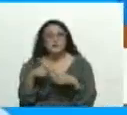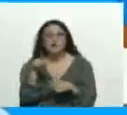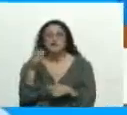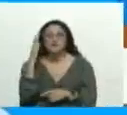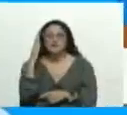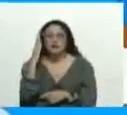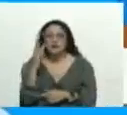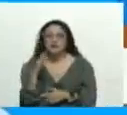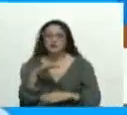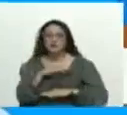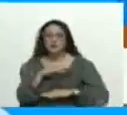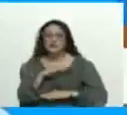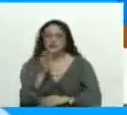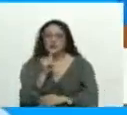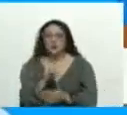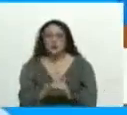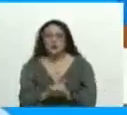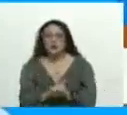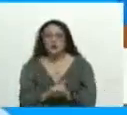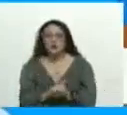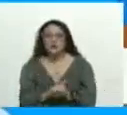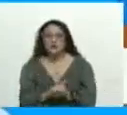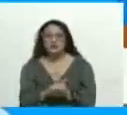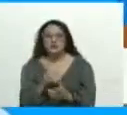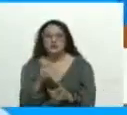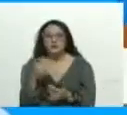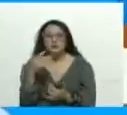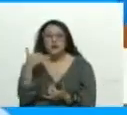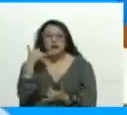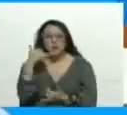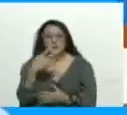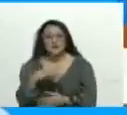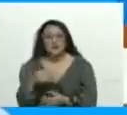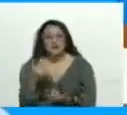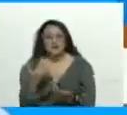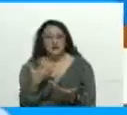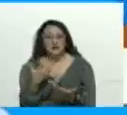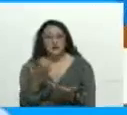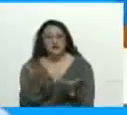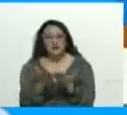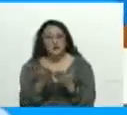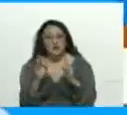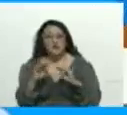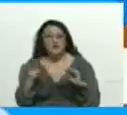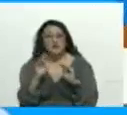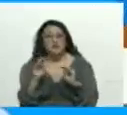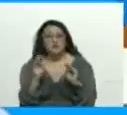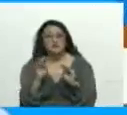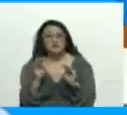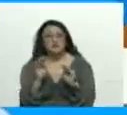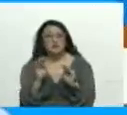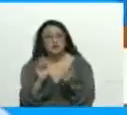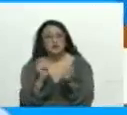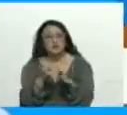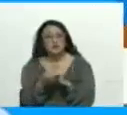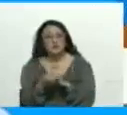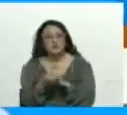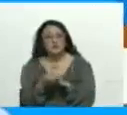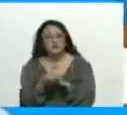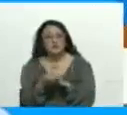supo que era insuficiente la magnificencia de la no presidente con esa escuela de formación de cuadros en que se convirtió